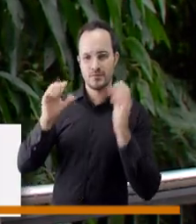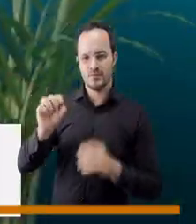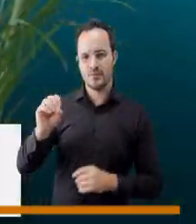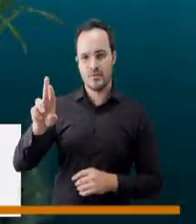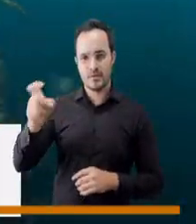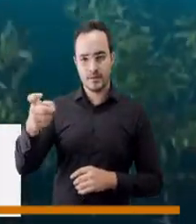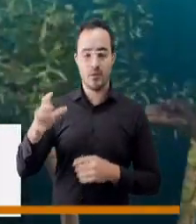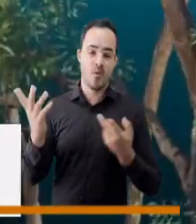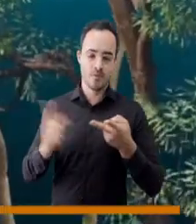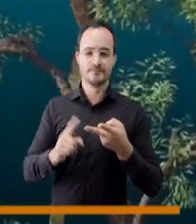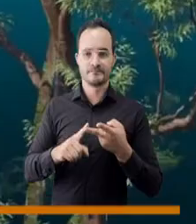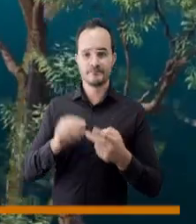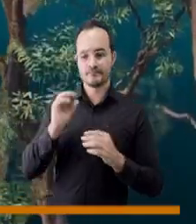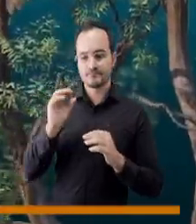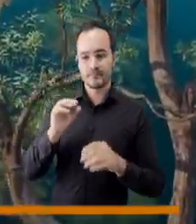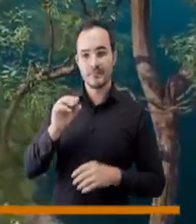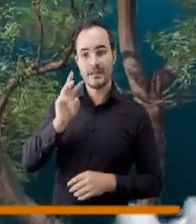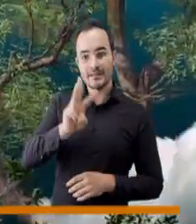www.másbosques.org y